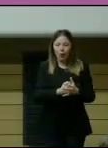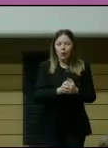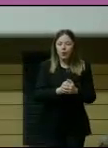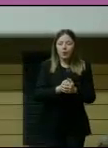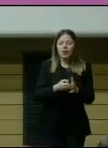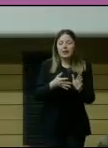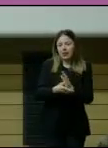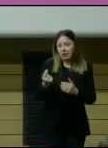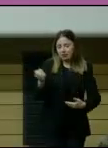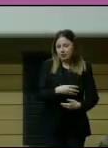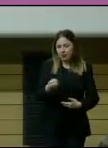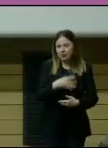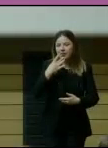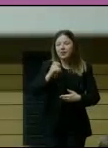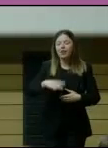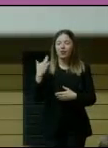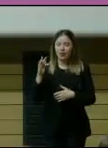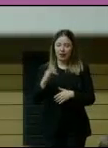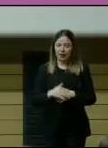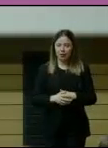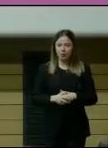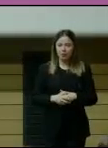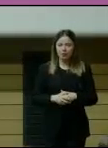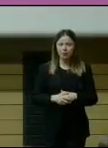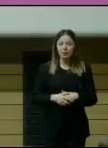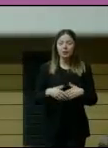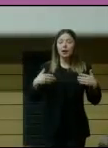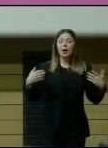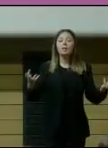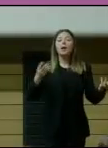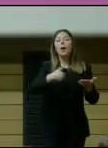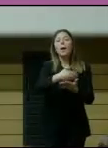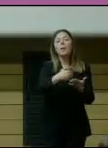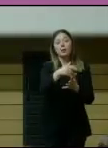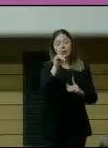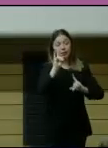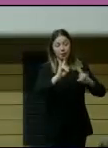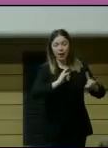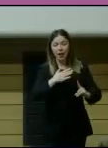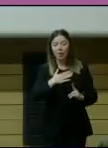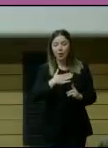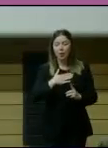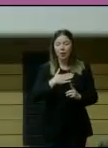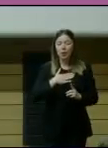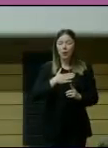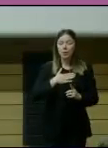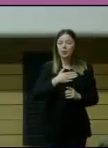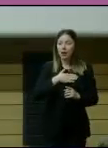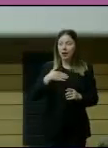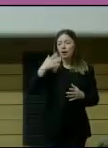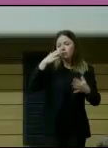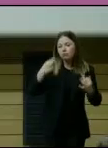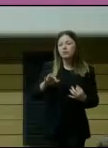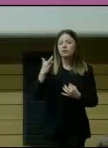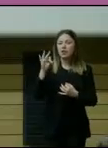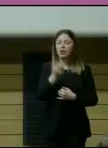sacaron más rédito de esta tormenta del fentanilo, desamata. Pero me llamó una periodista tenor de esto que quería, claro, reafirmar de que el